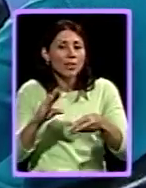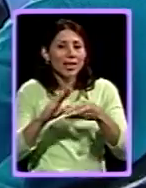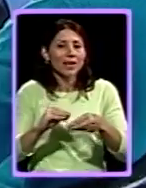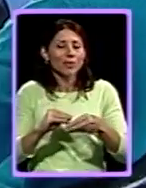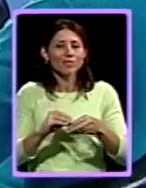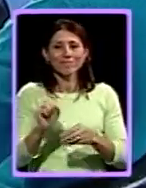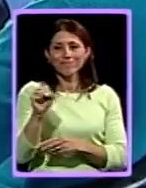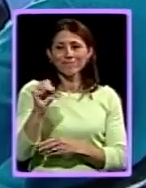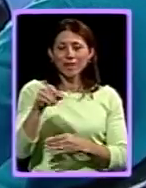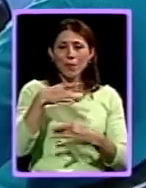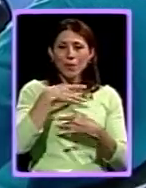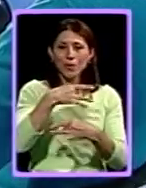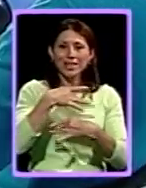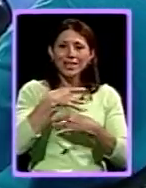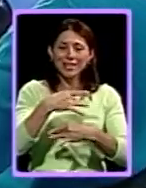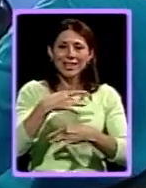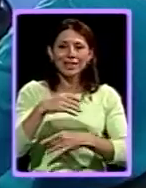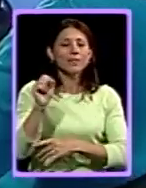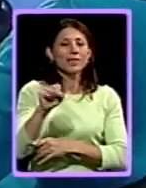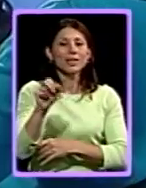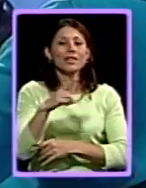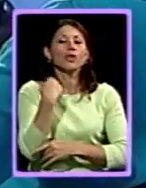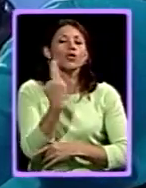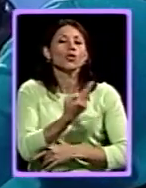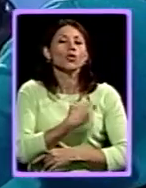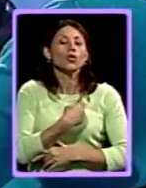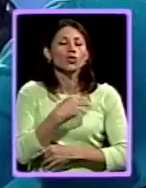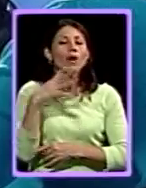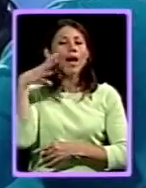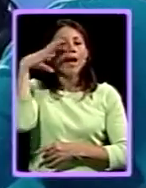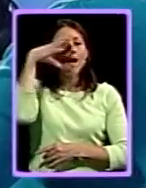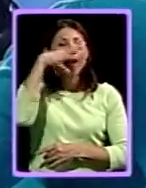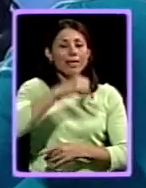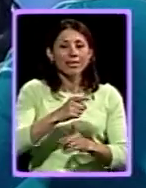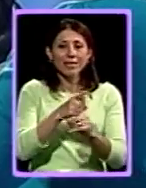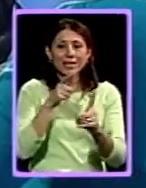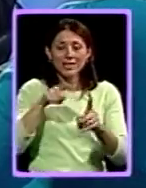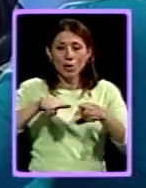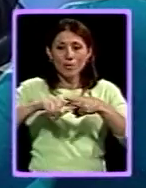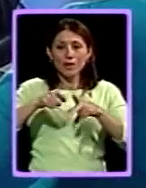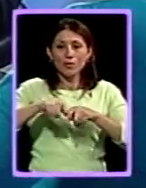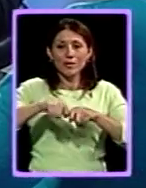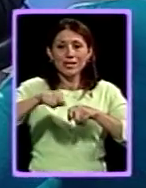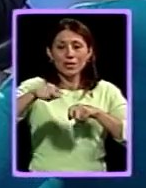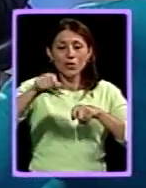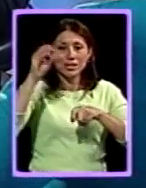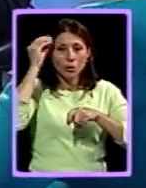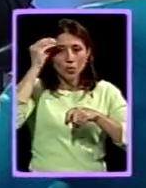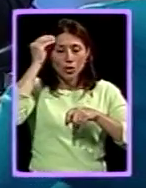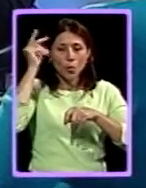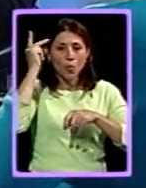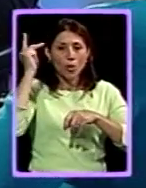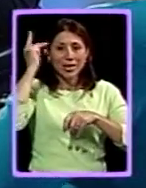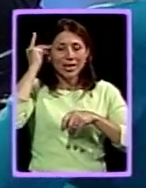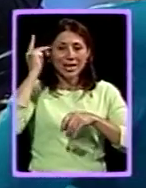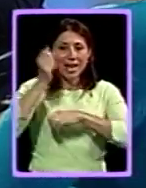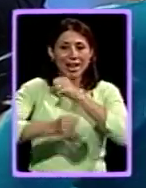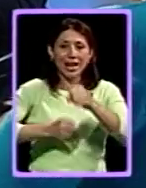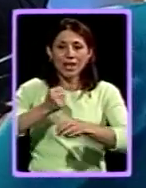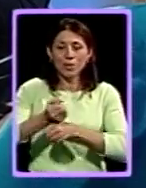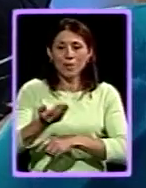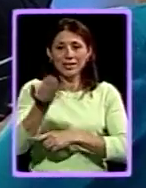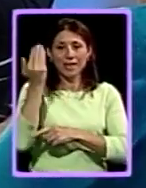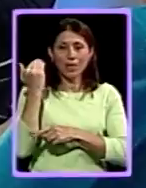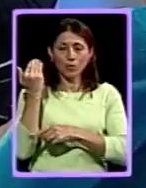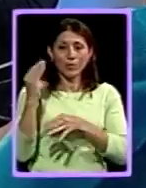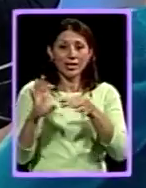sí, efectivamente, nosotros habíamos observado desde que comenzamos las mediciones de opinión política en el 2005, ¿verdad?, con respecto